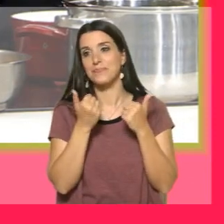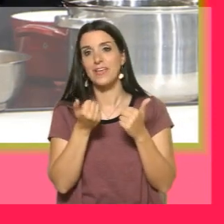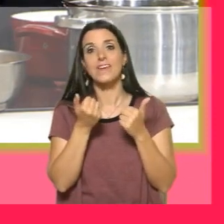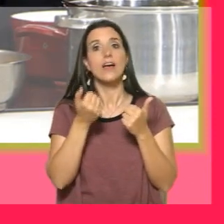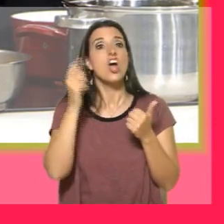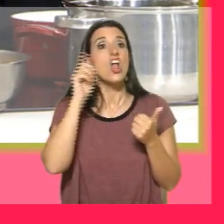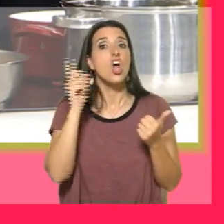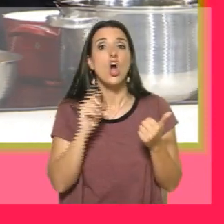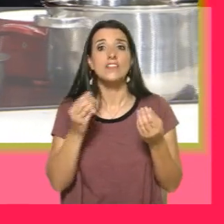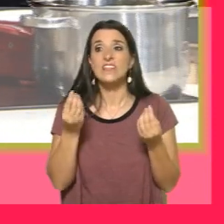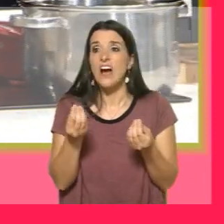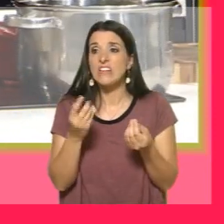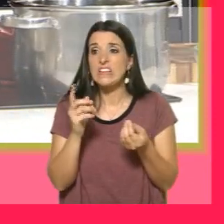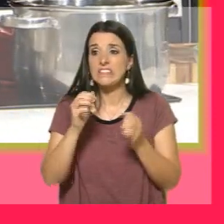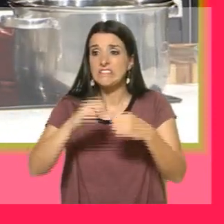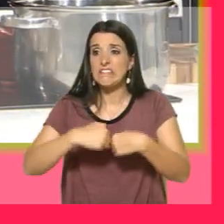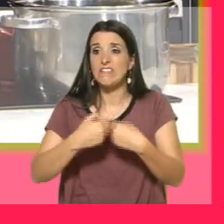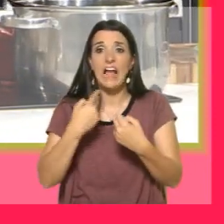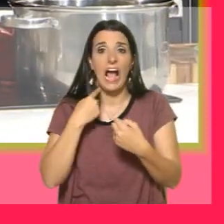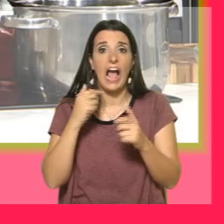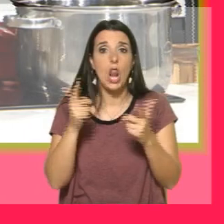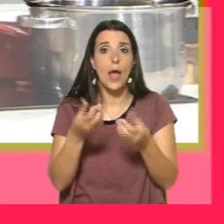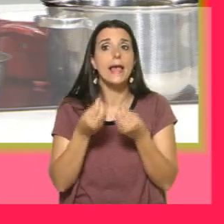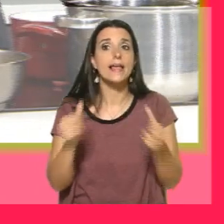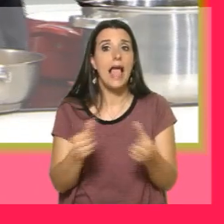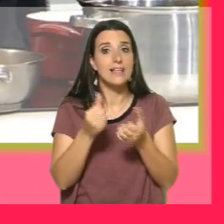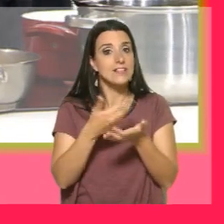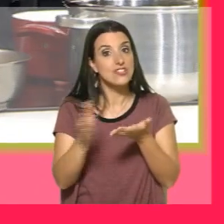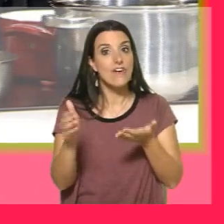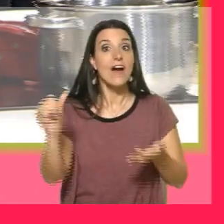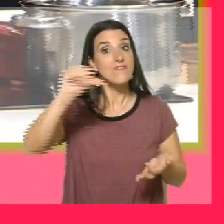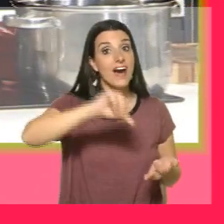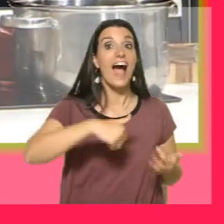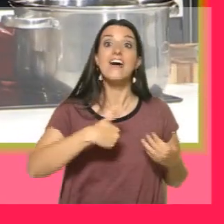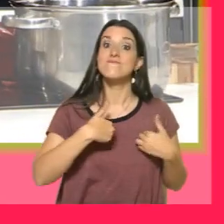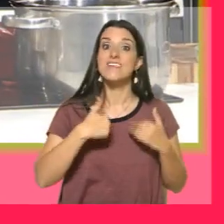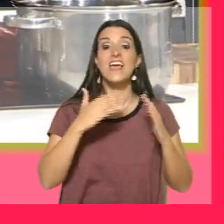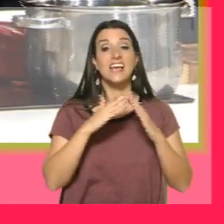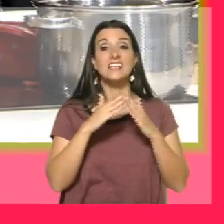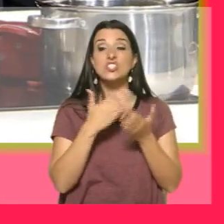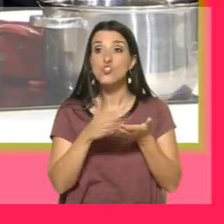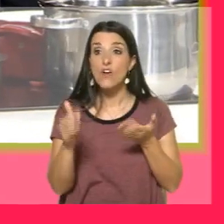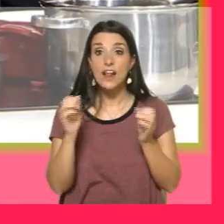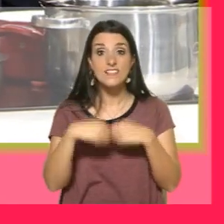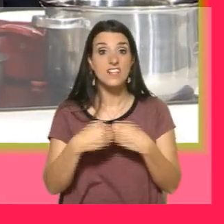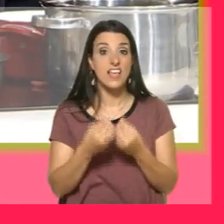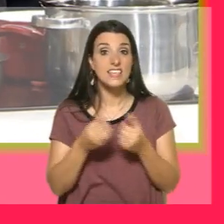Se puede usar. Muy buena la pregunta de Ana Laura. Muy buena la pregunta de Ana Laura. A mí me pasa. Posiblemente hayas perdido un poco de